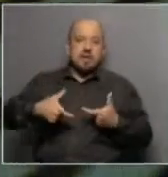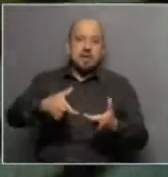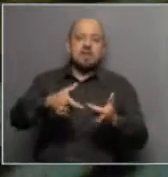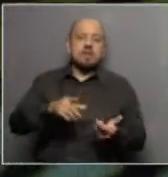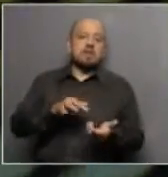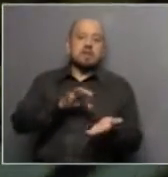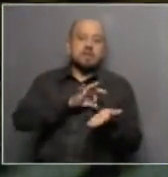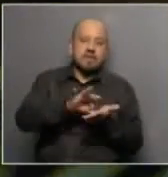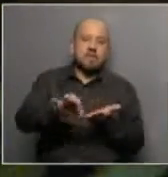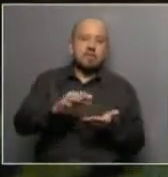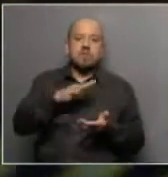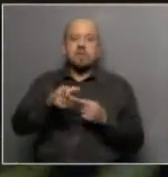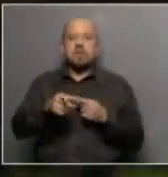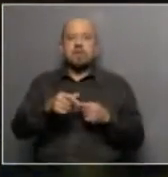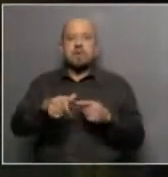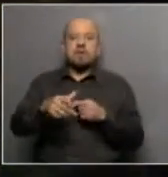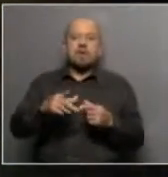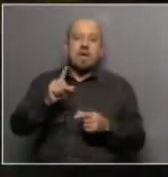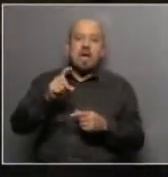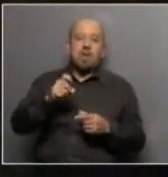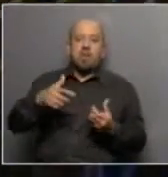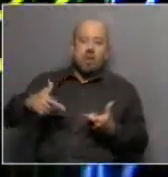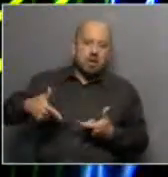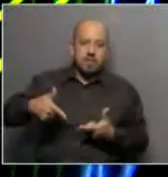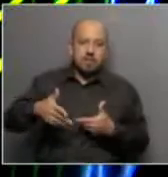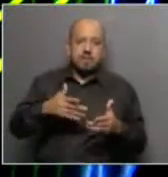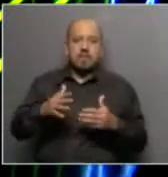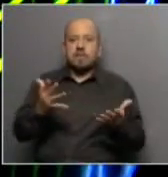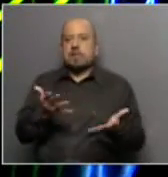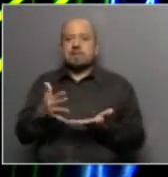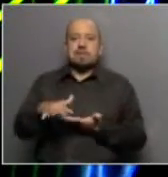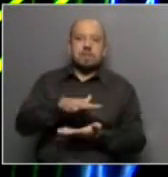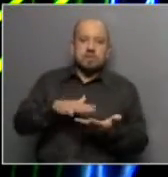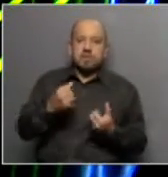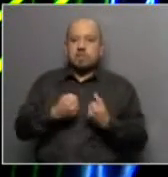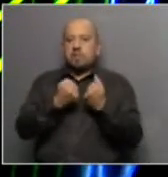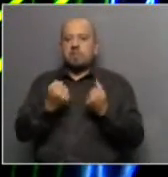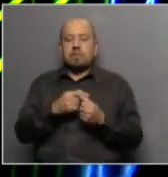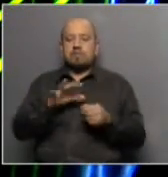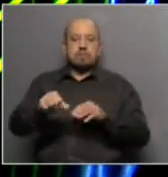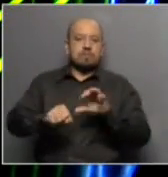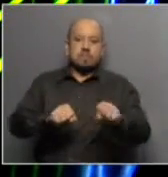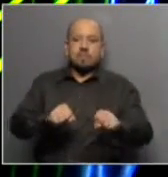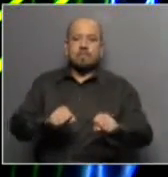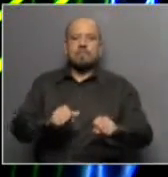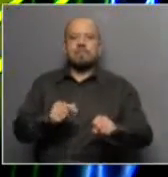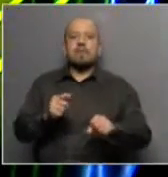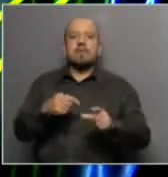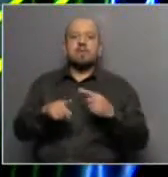hay, si había pasado una cañada cerca. La emergencia te lleva a eso. Entonces